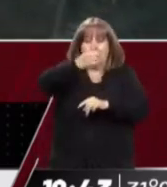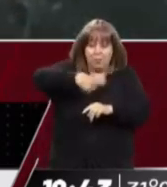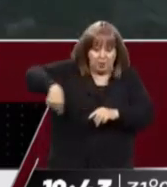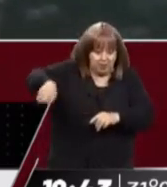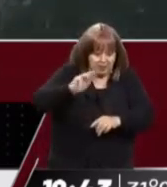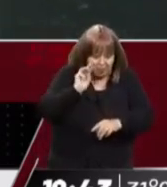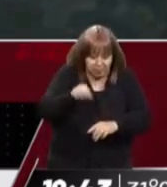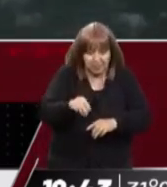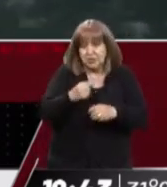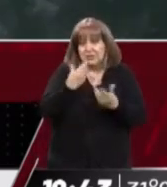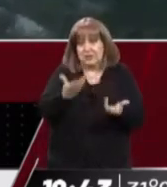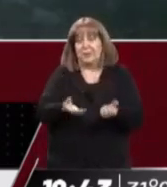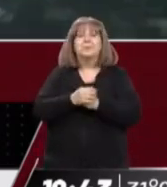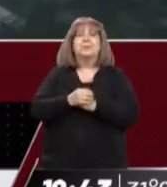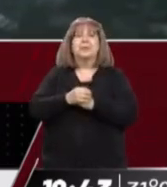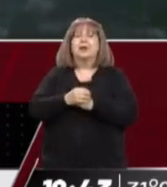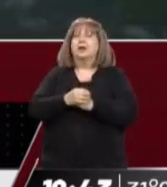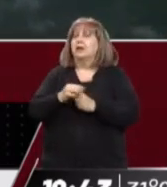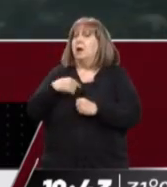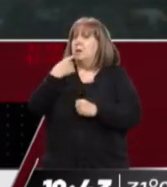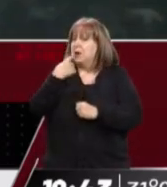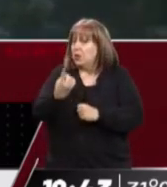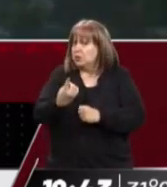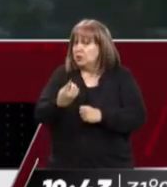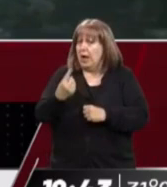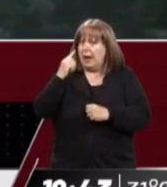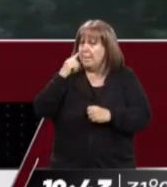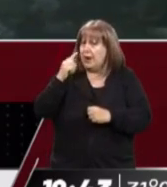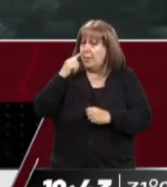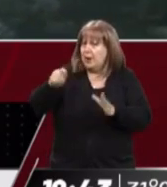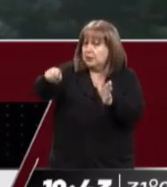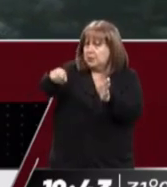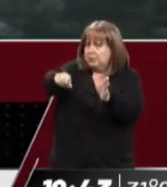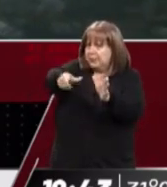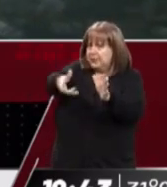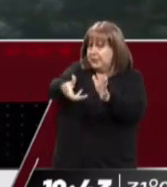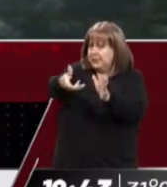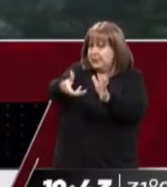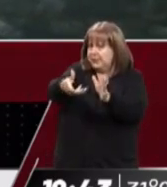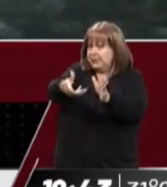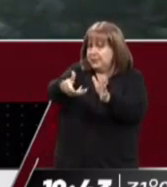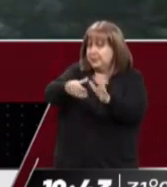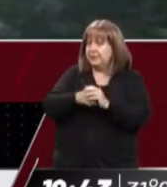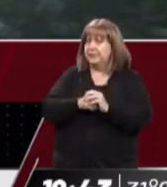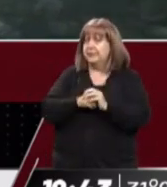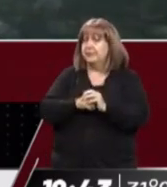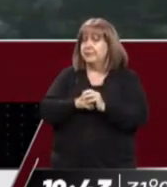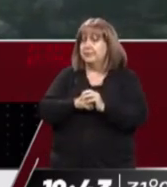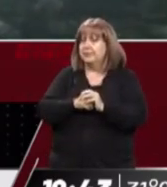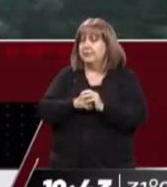es sí se cree que intentaron prender fuego basura que que Se generó ahí en el basural O cuál fue la causa